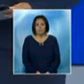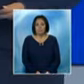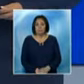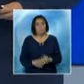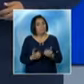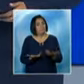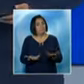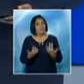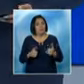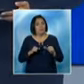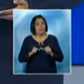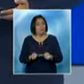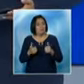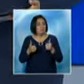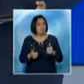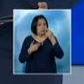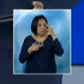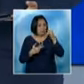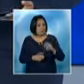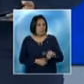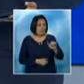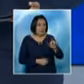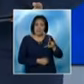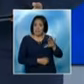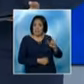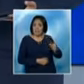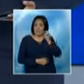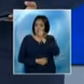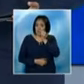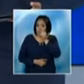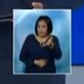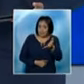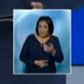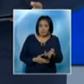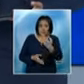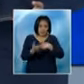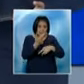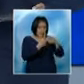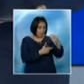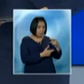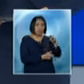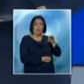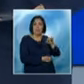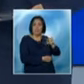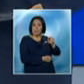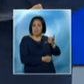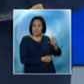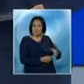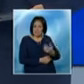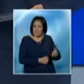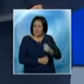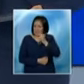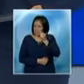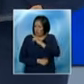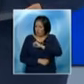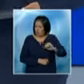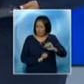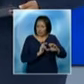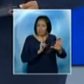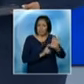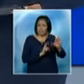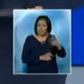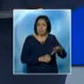Bien, y eso ahora vamos a seguir con las buenas noticias, porque Ariana Grande, la cantante, volvió a Manchester y cantó precisamente contra el terrorismo ante más de 50.000